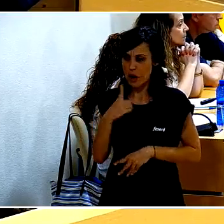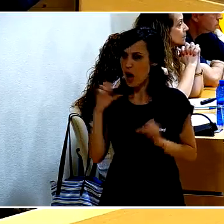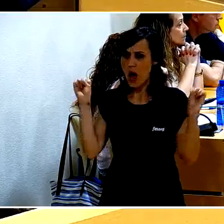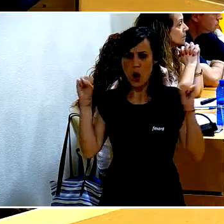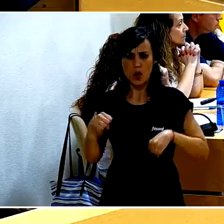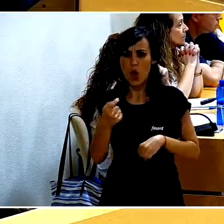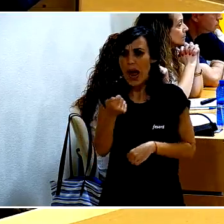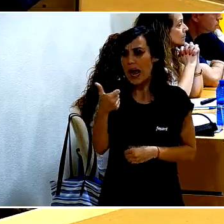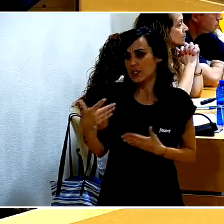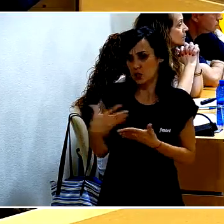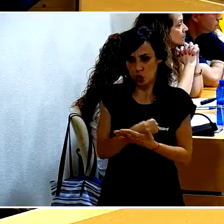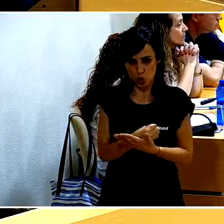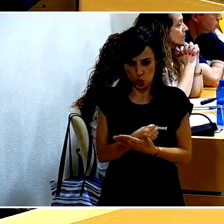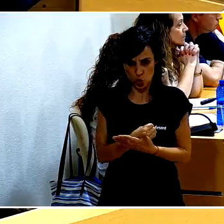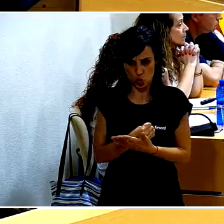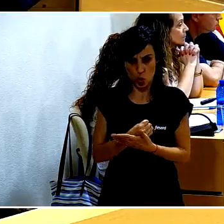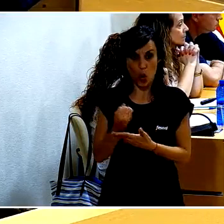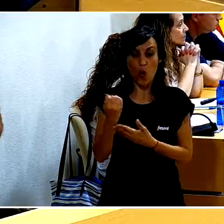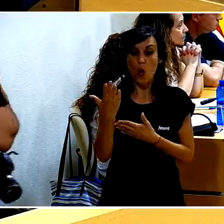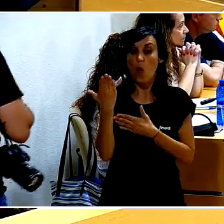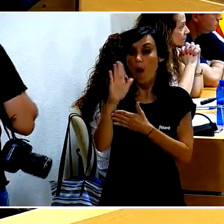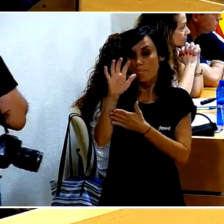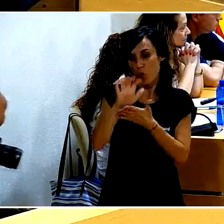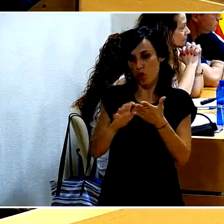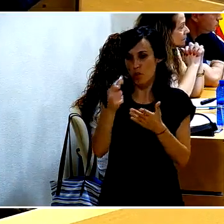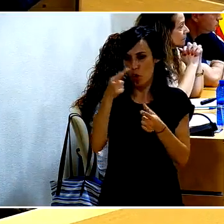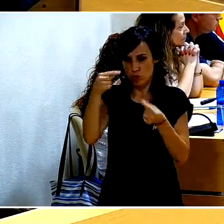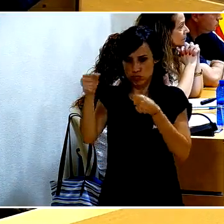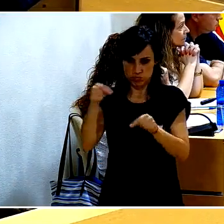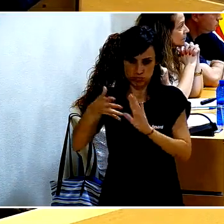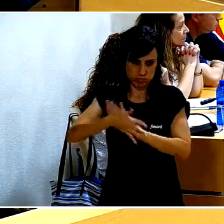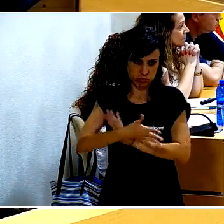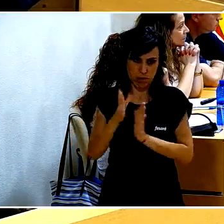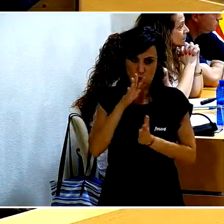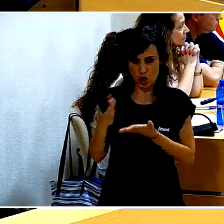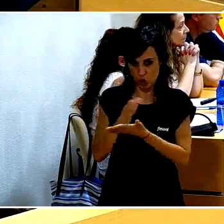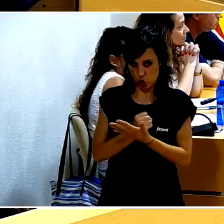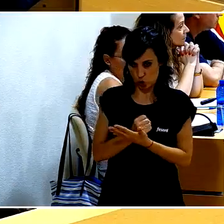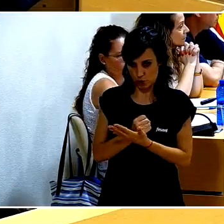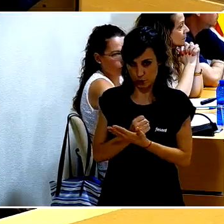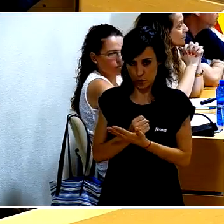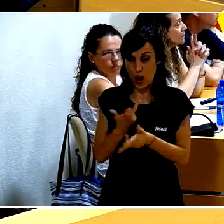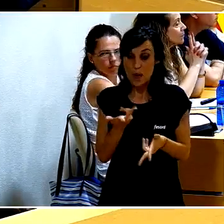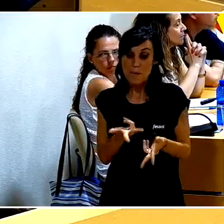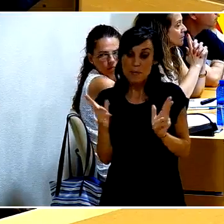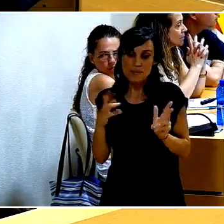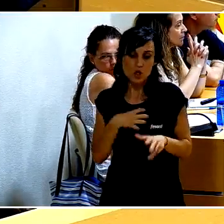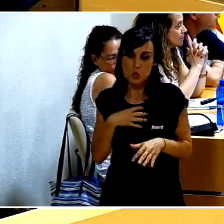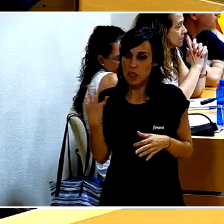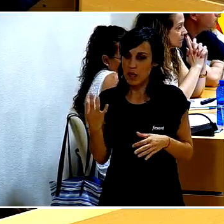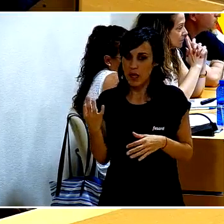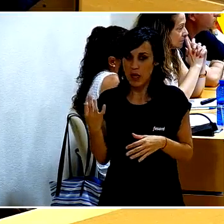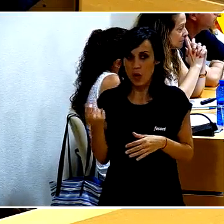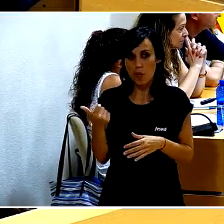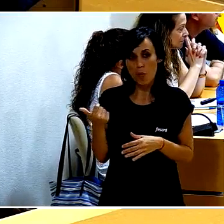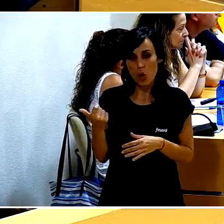en casi todo el contenido de la moción que ahora vamos a desgranar. Lo que no podemos permitir es el maniqueísmo que